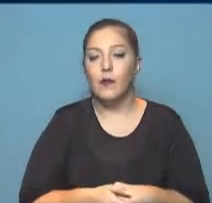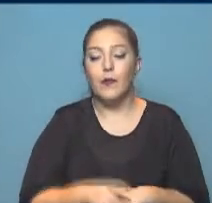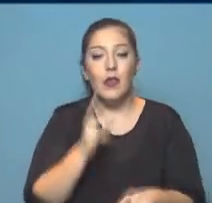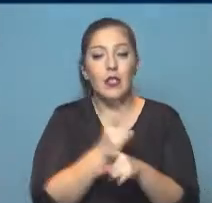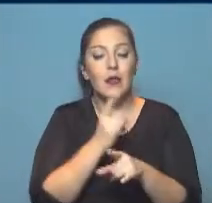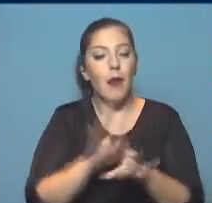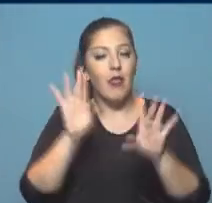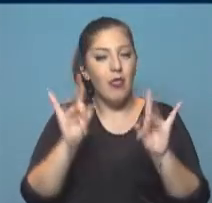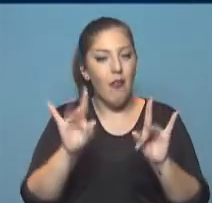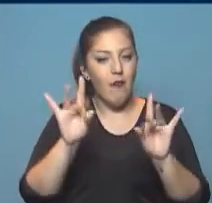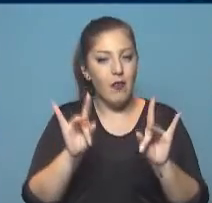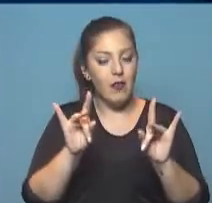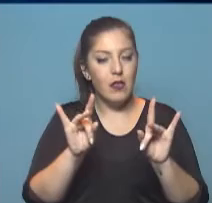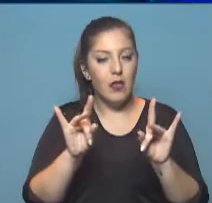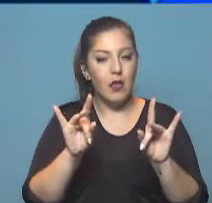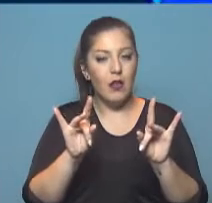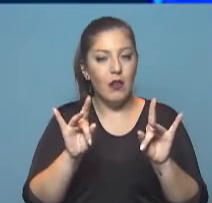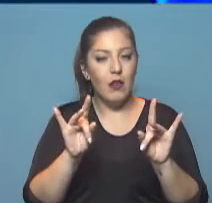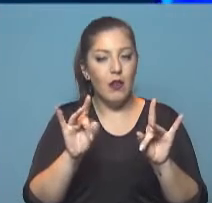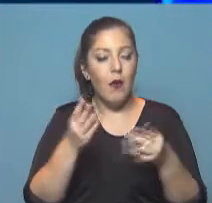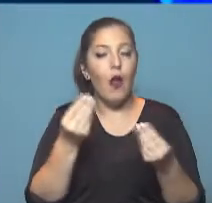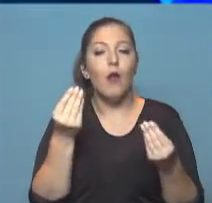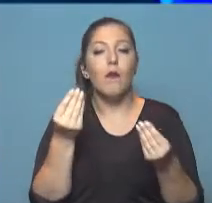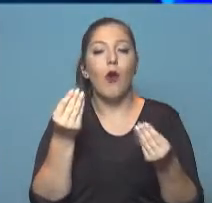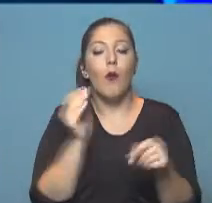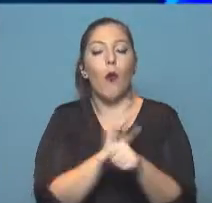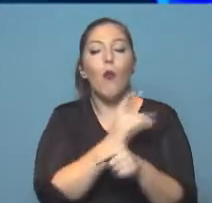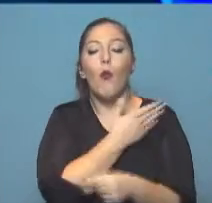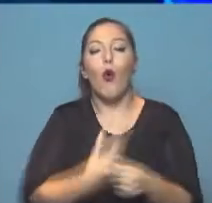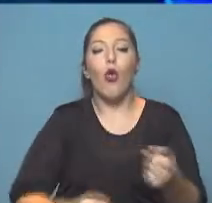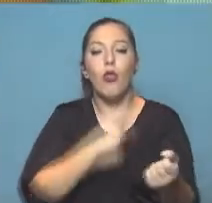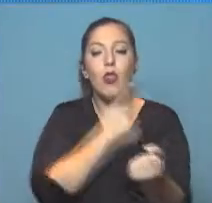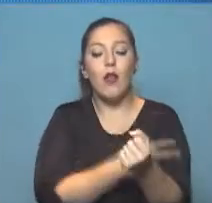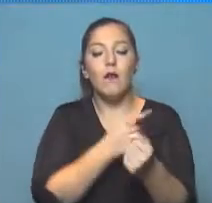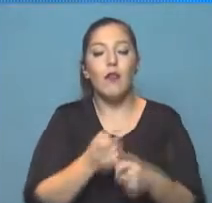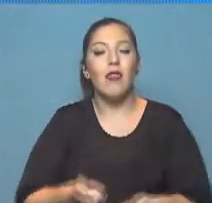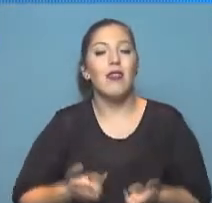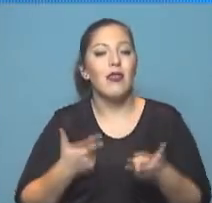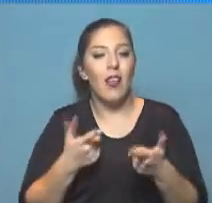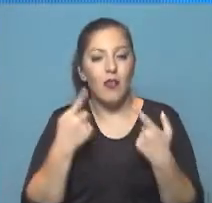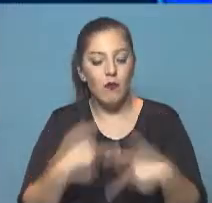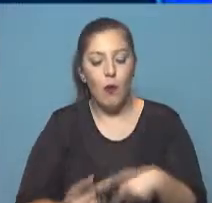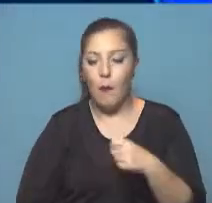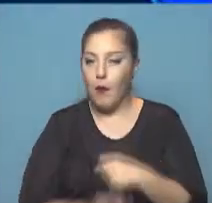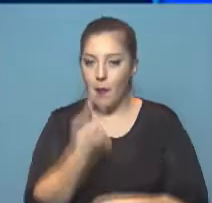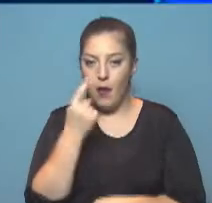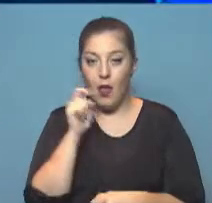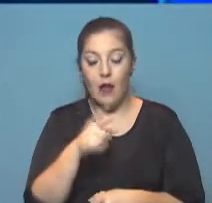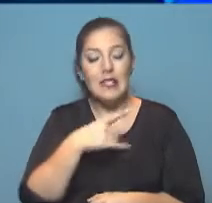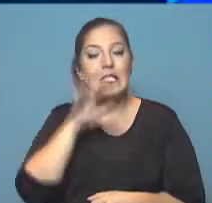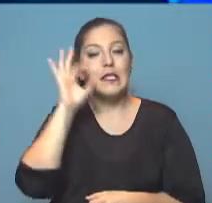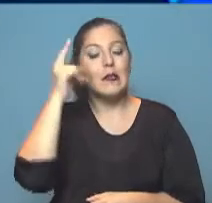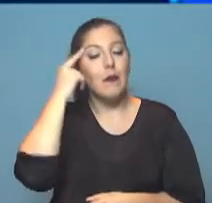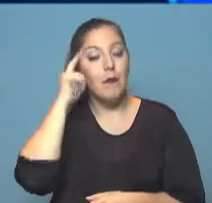muy difícil ver hasta dónde uno puede, desde el Ejecutivo, hacerle concesiones. La primera, él está